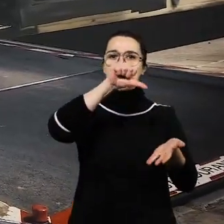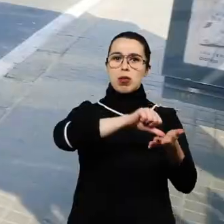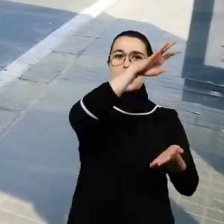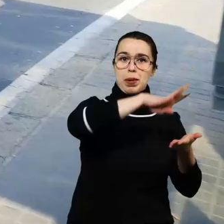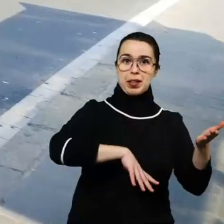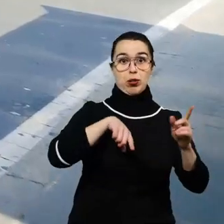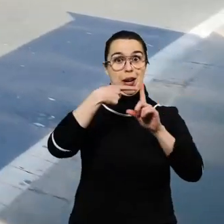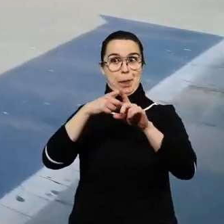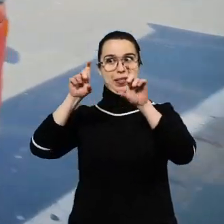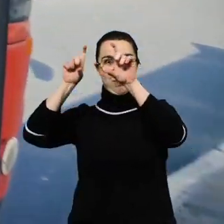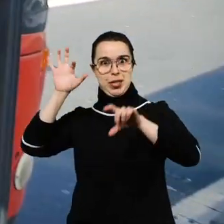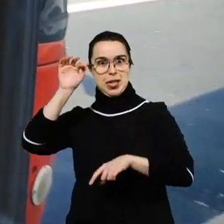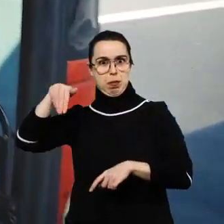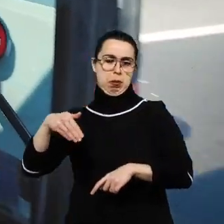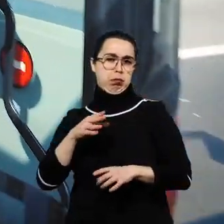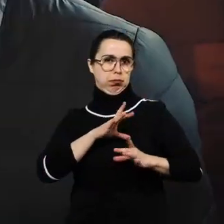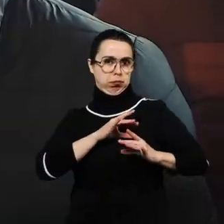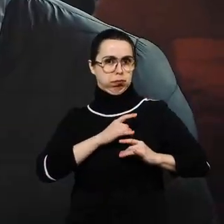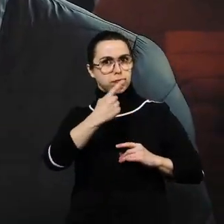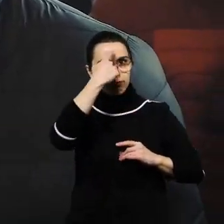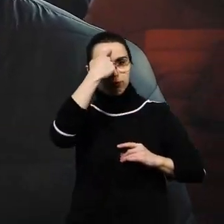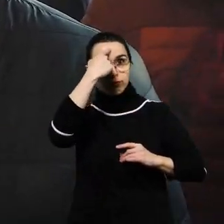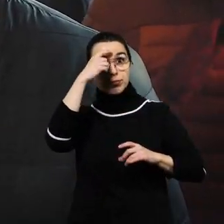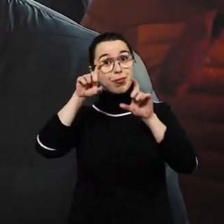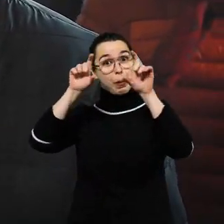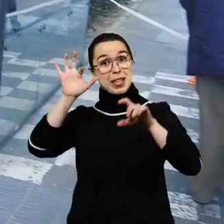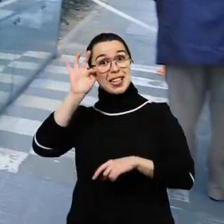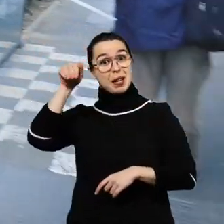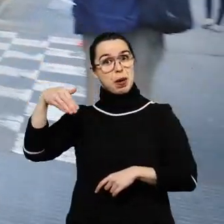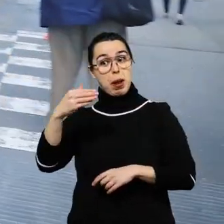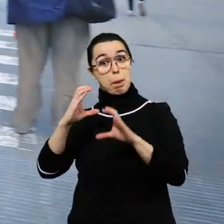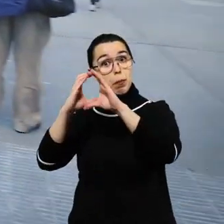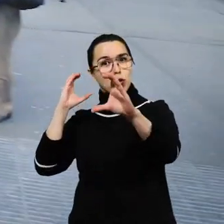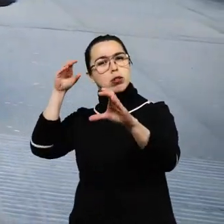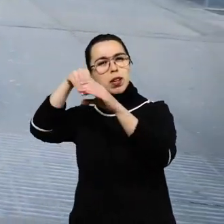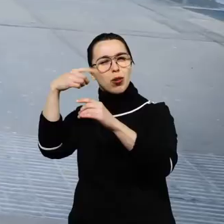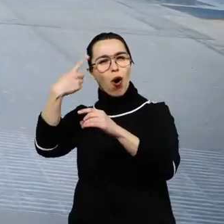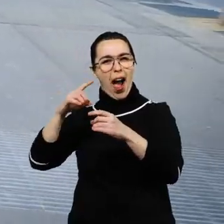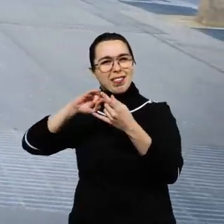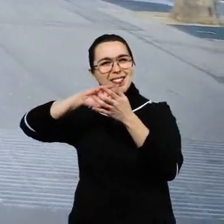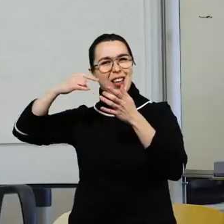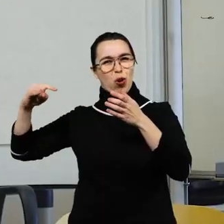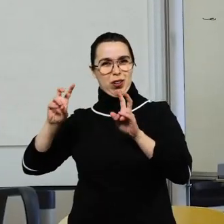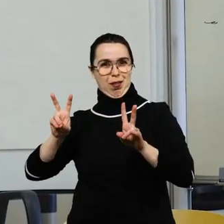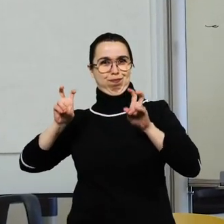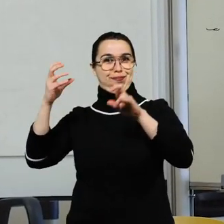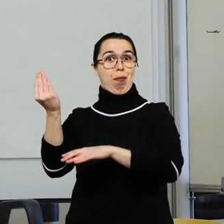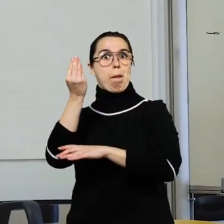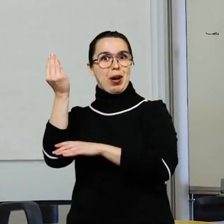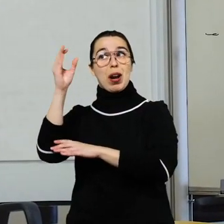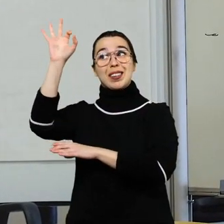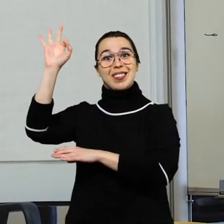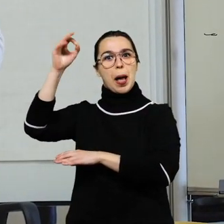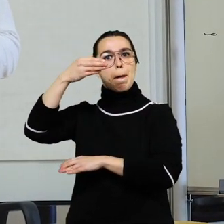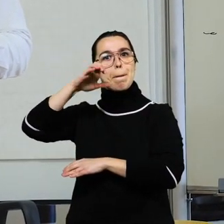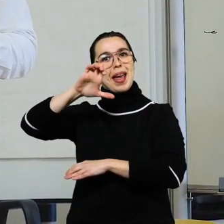Barcelona y lo que es TMB siempre se ha caracterizado por ser totalmente sensible a lo que es la diversidad funcional. Y TMB en este